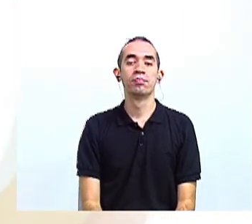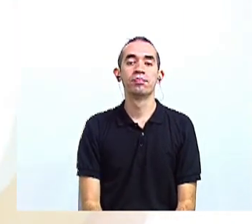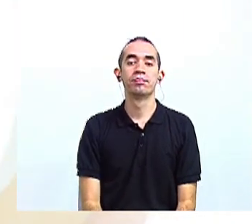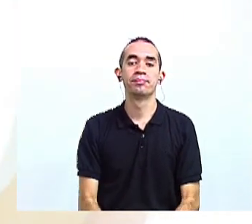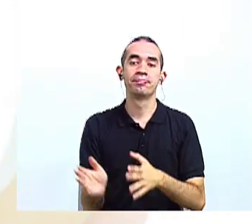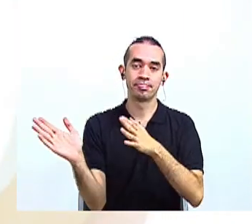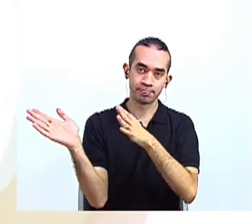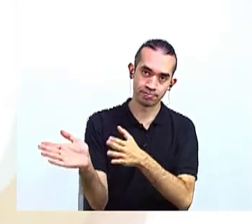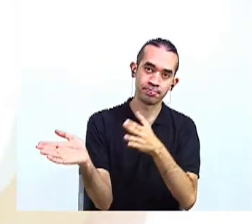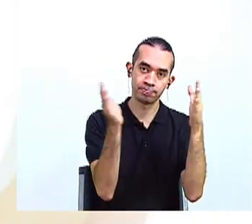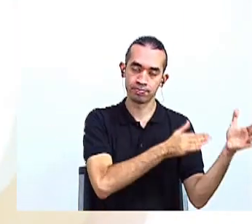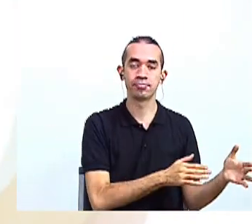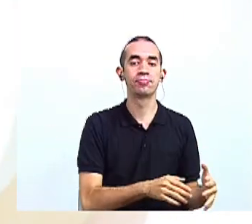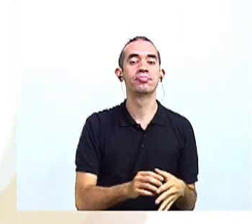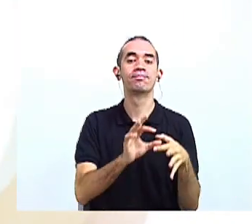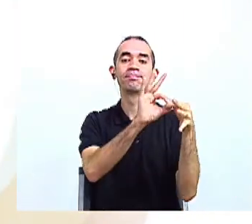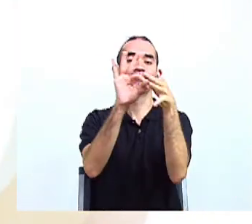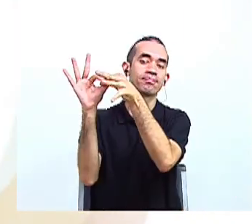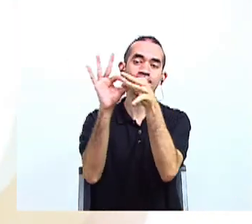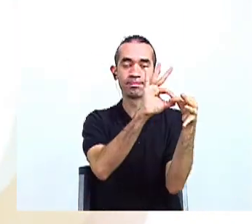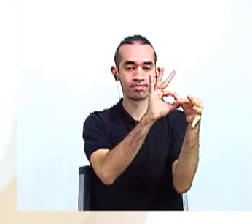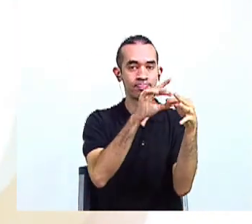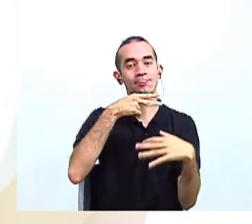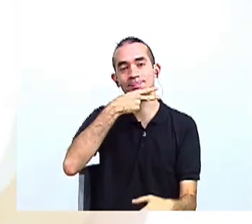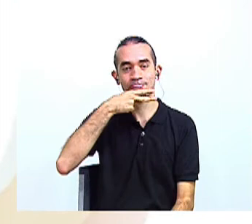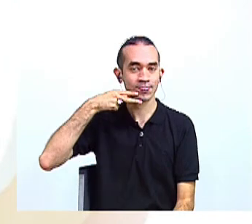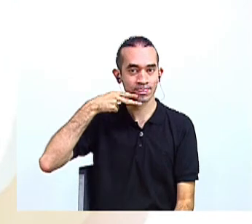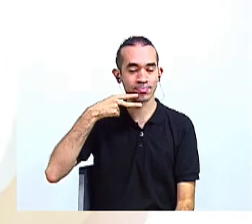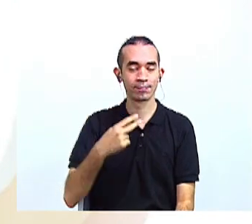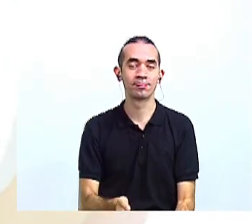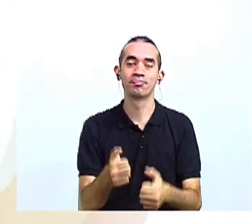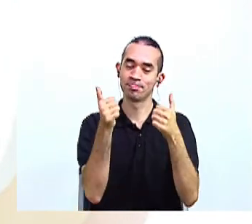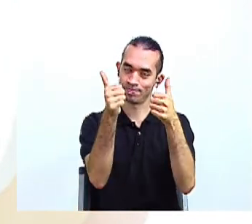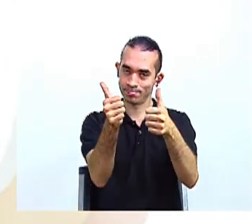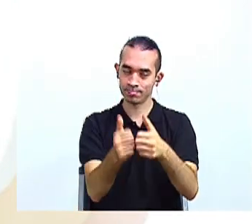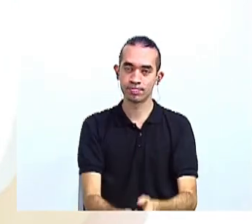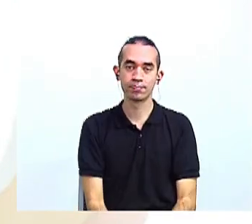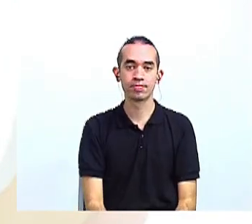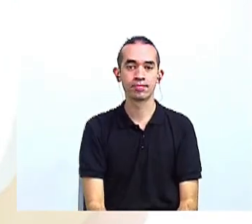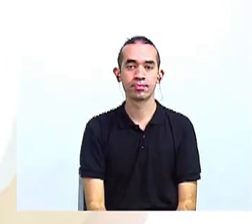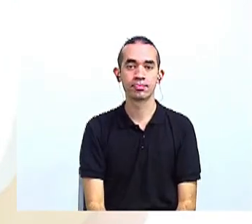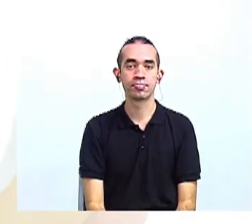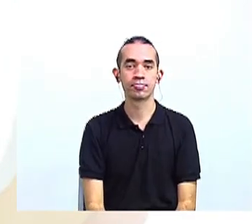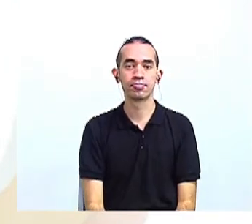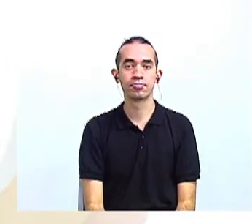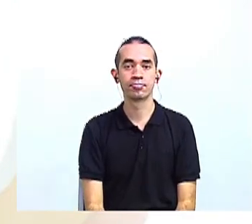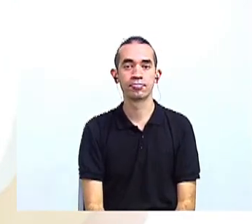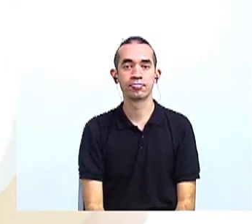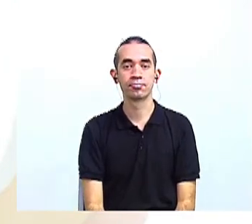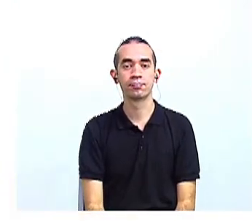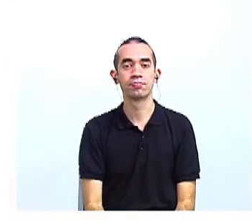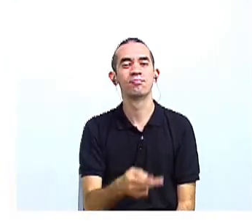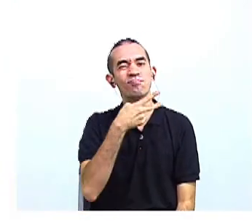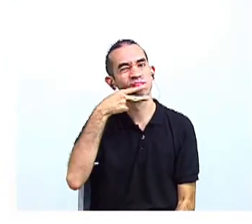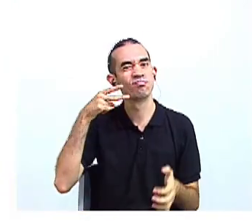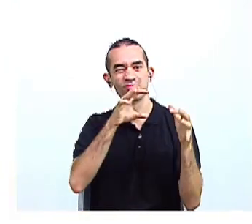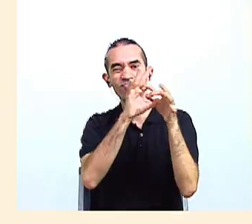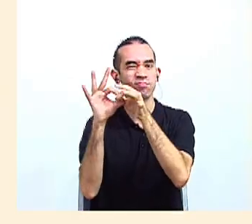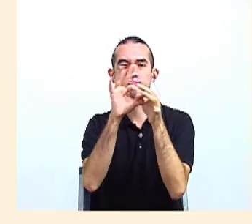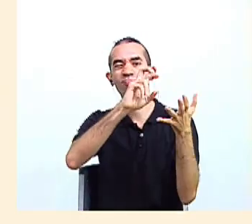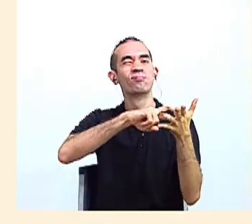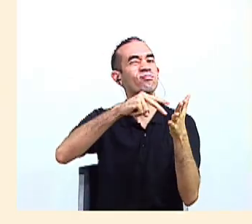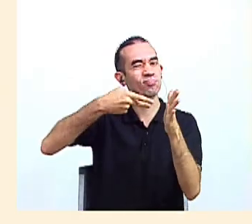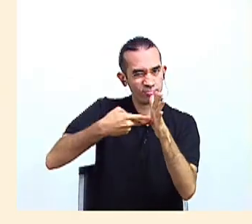Bien, ahora pasemos a la concordancia verbal. Muy bien. ¿A qué nos referimos con concordancia verbal?